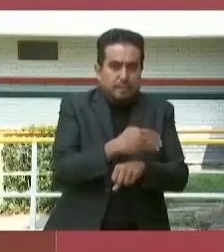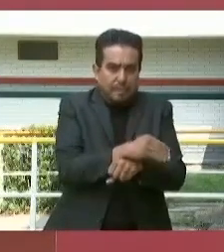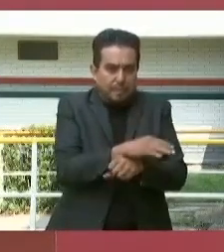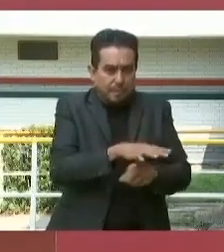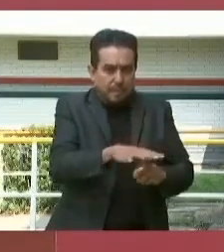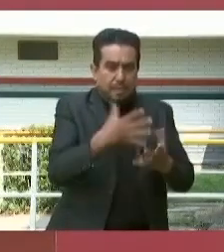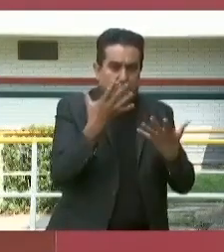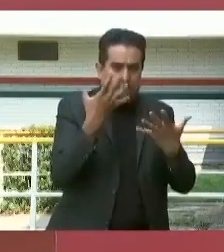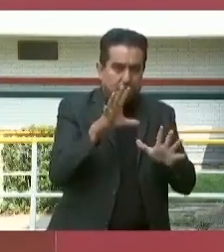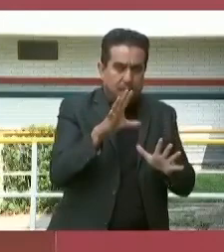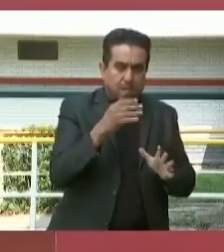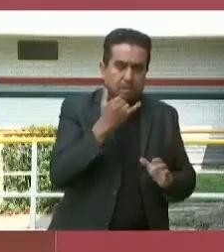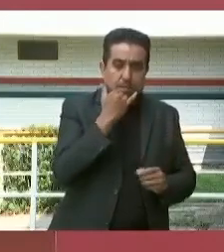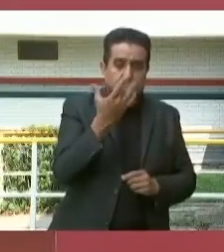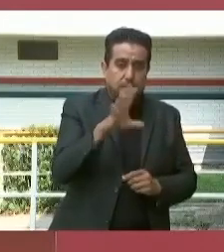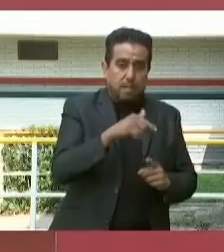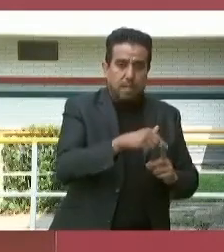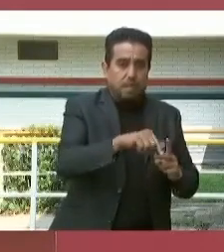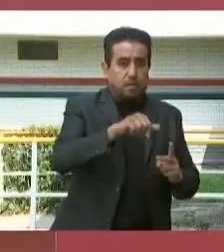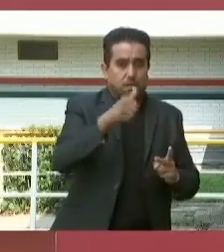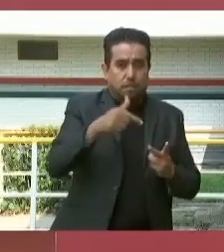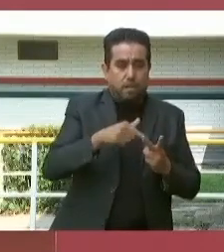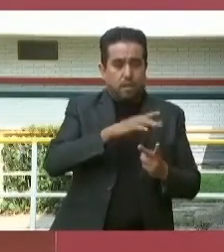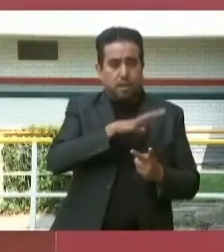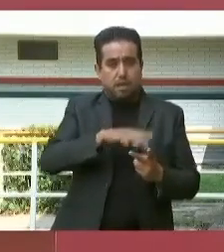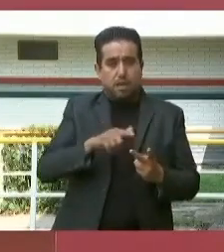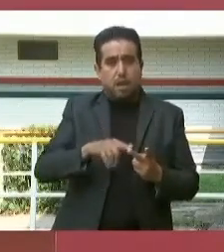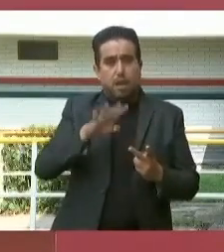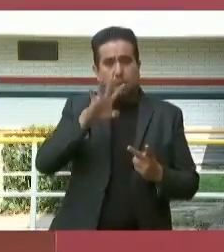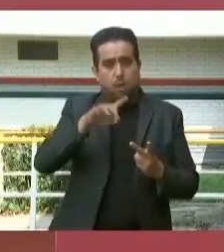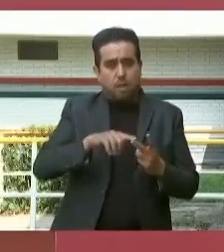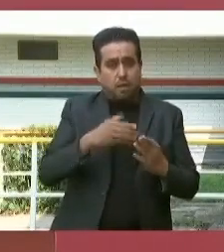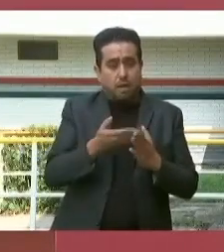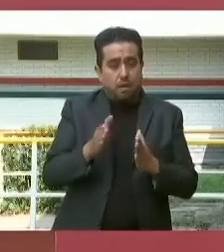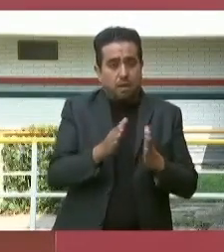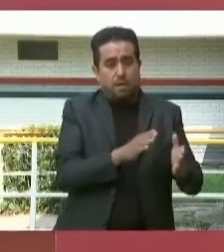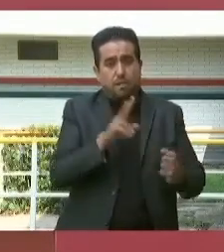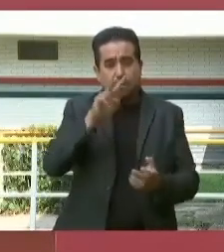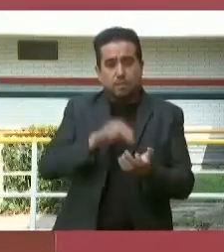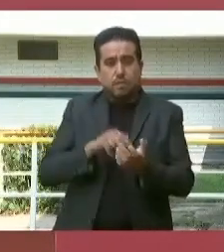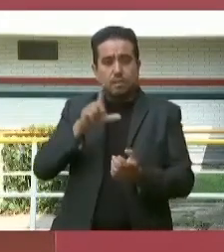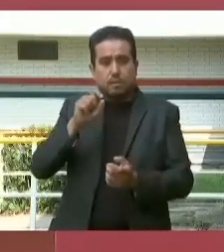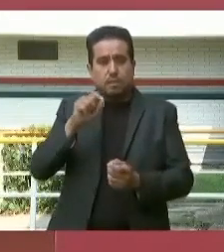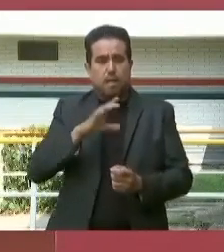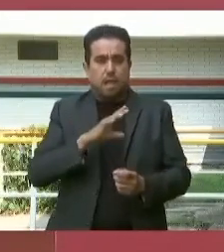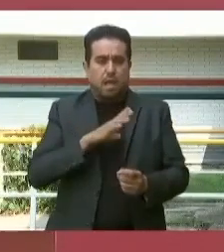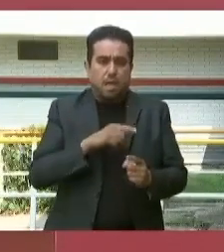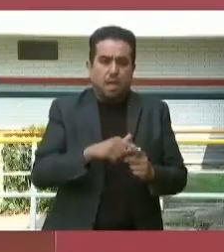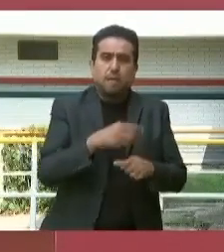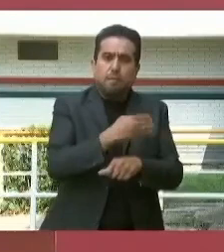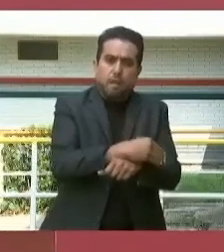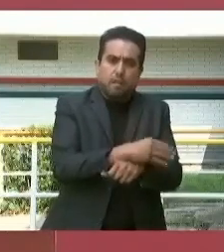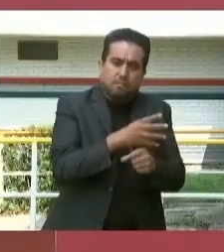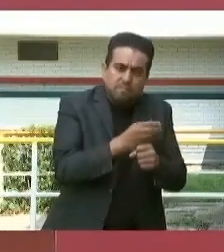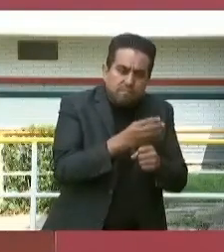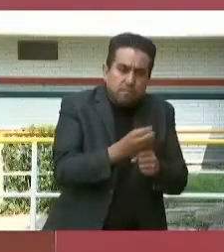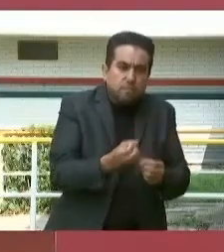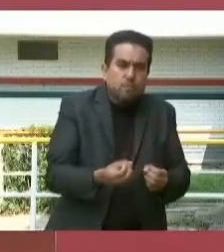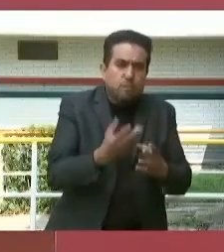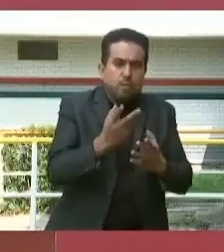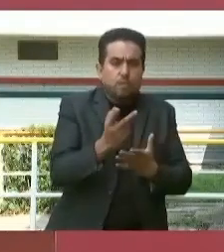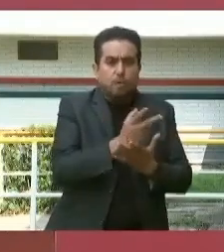una general de 4 plantas ahora para el 2020 tenemos rehabilitaciones parciales que son